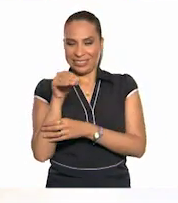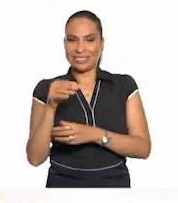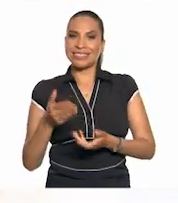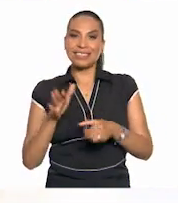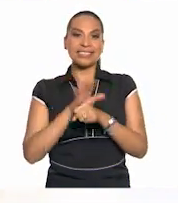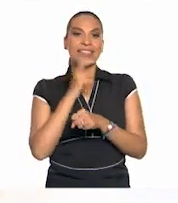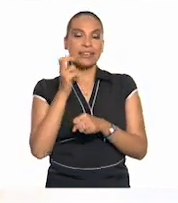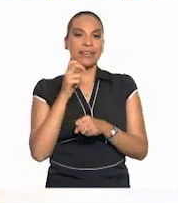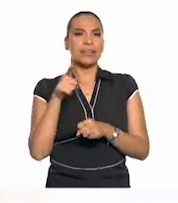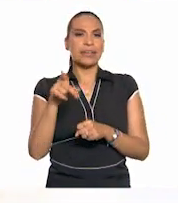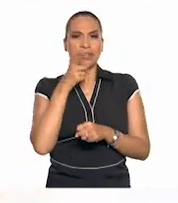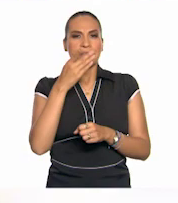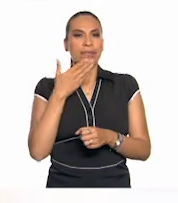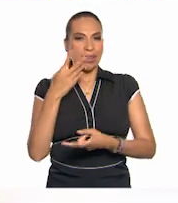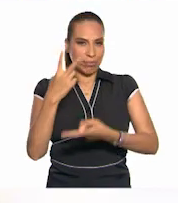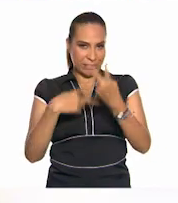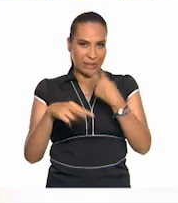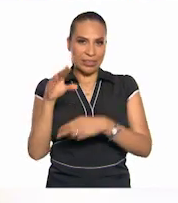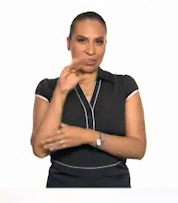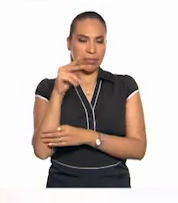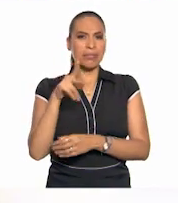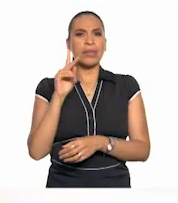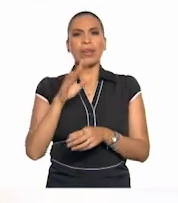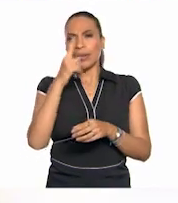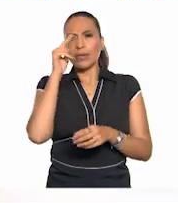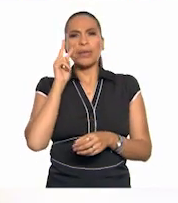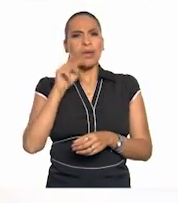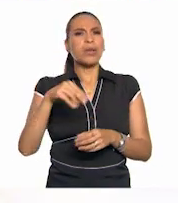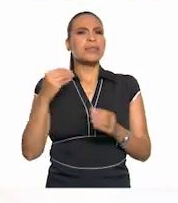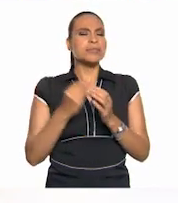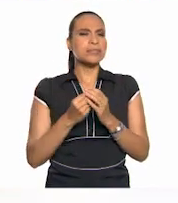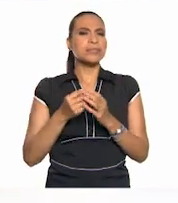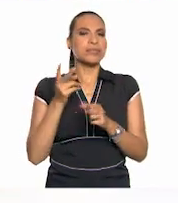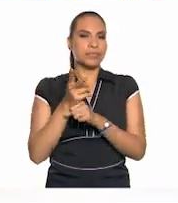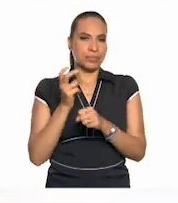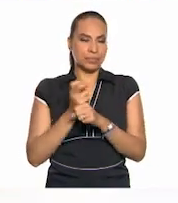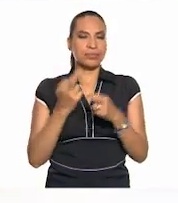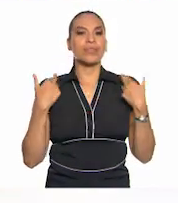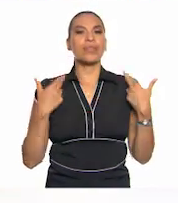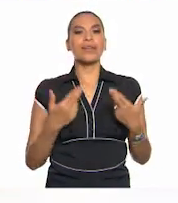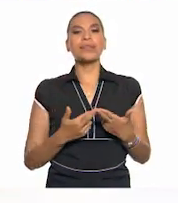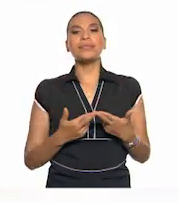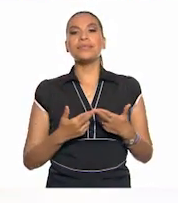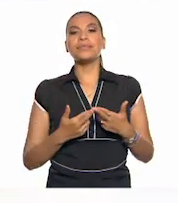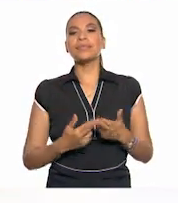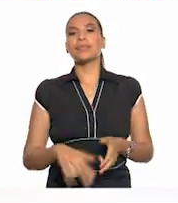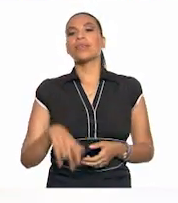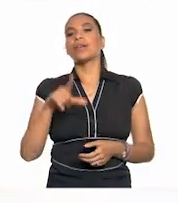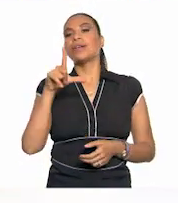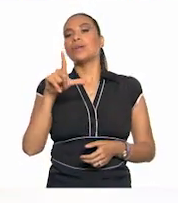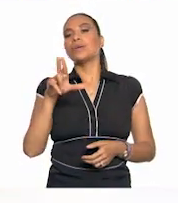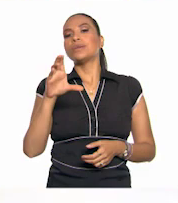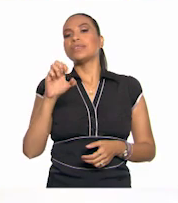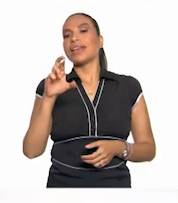Por eso, él nos dio la bienvenida. Pero para ver la clase de hoy, vamos a invitar a la maestra...